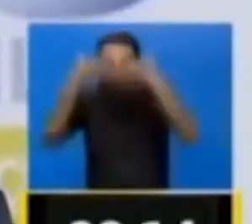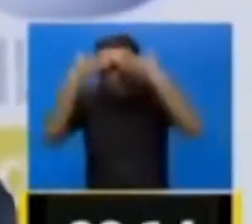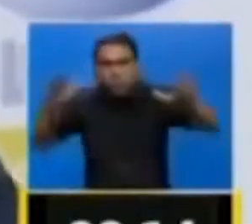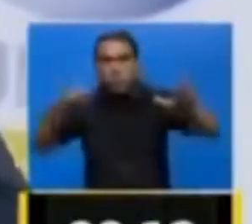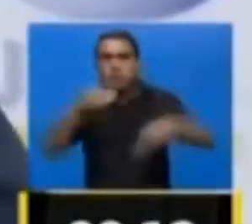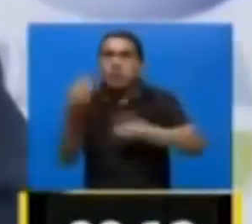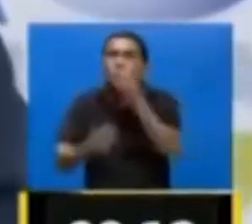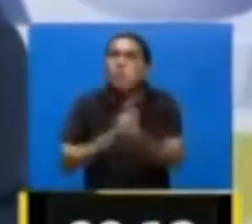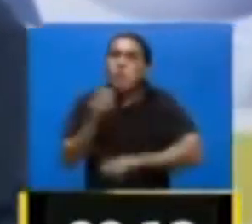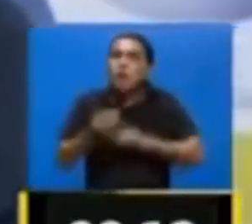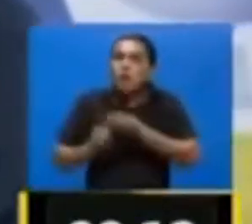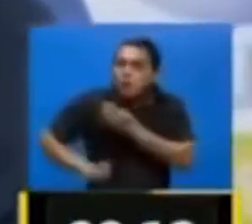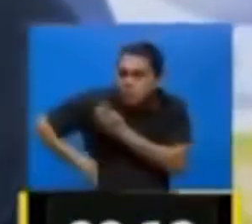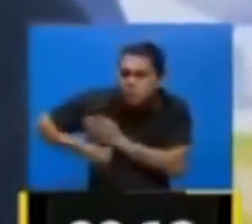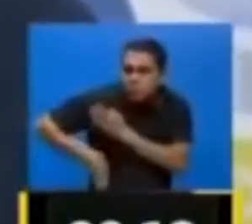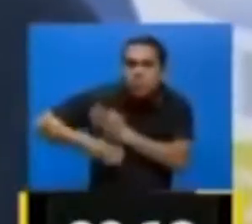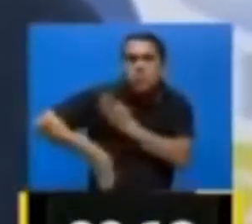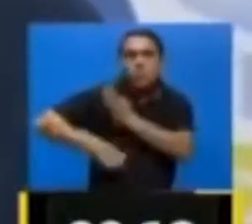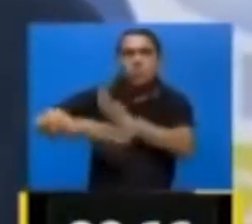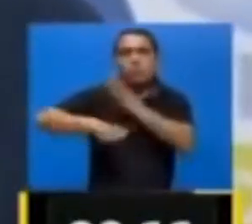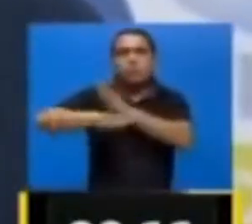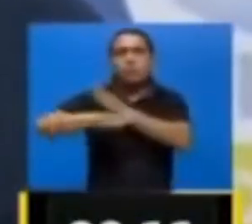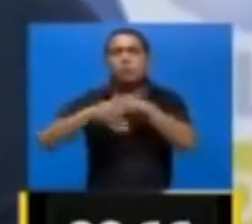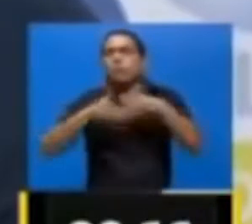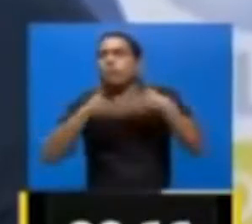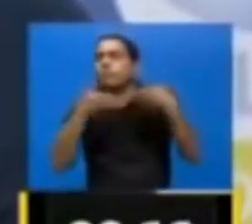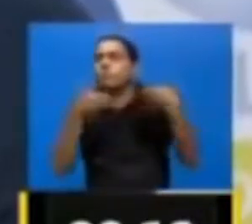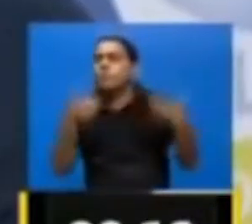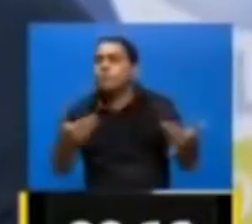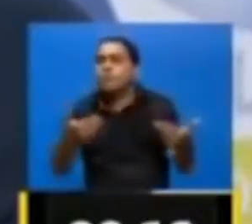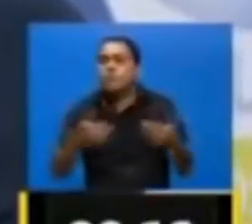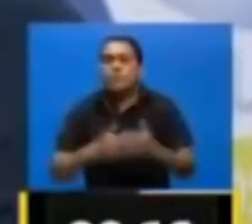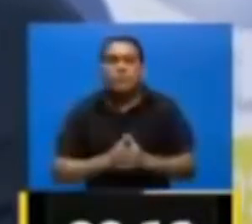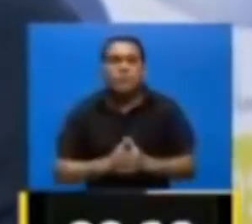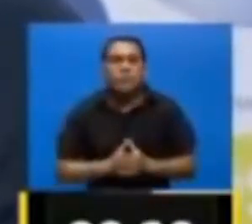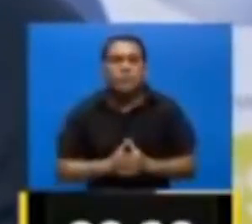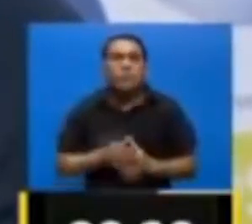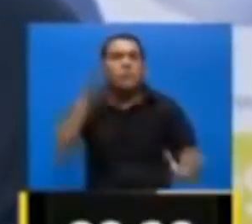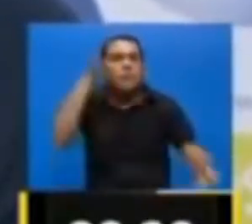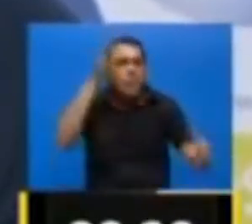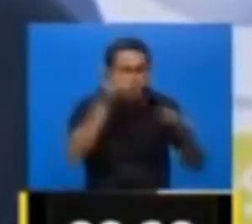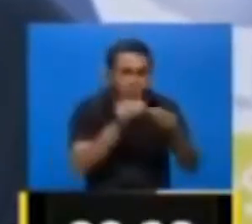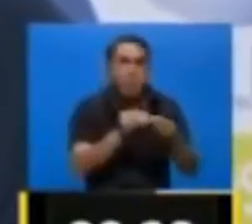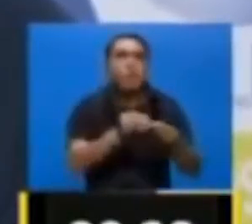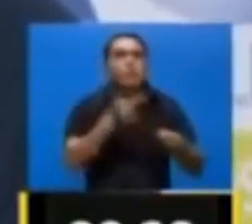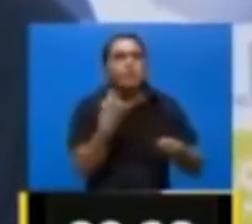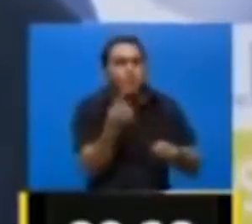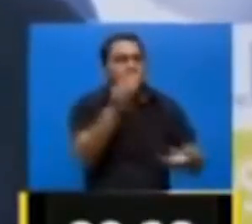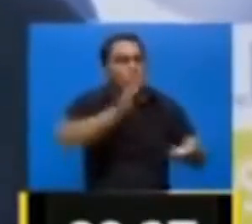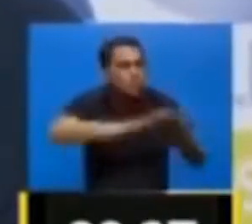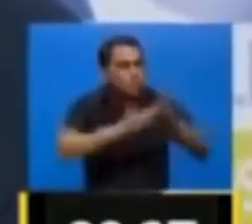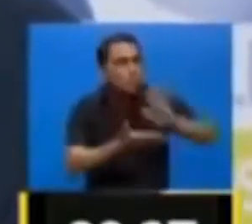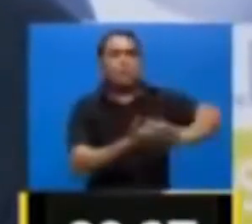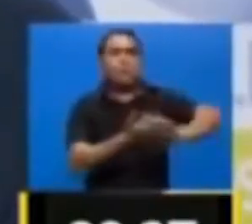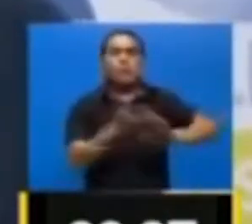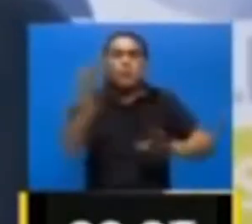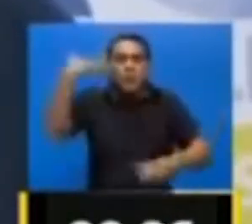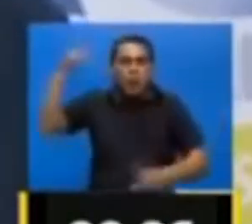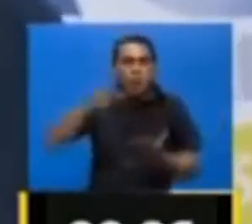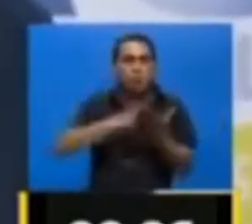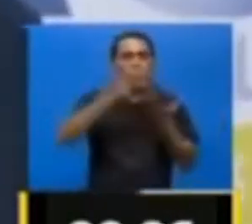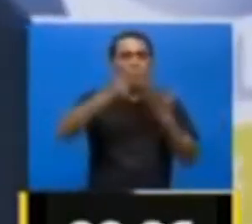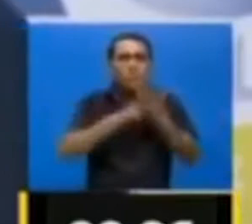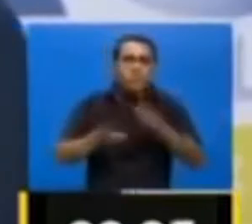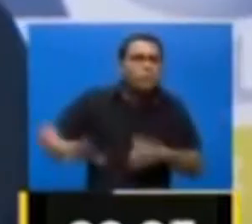la posibilidad de implementar los acuerdos en lo que tiene que ver con los proyectos